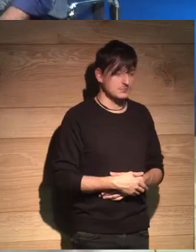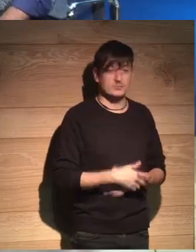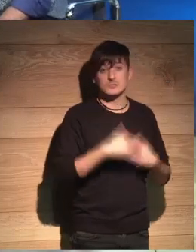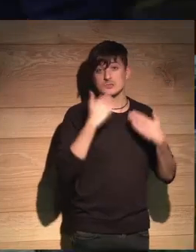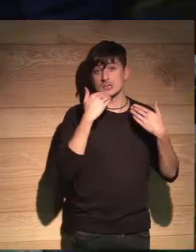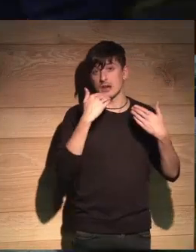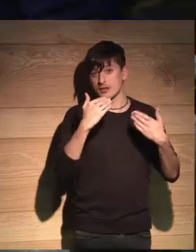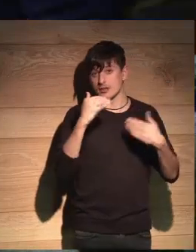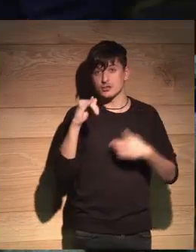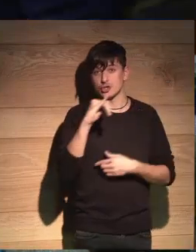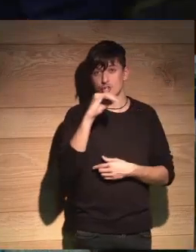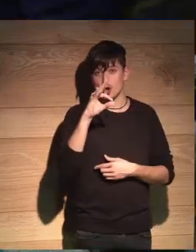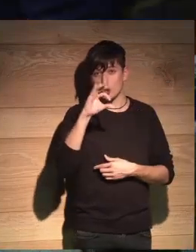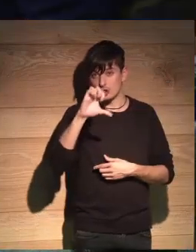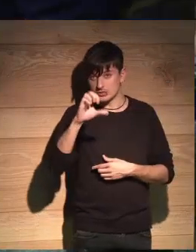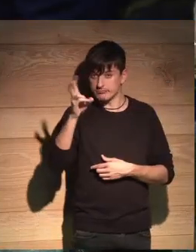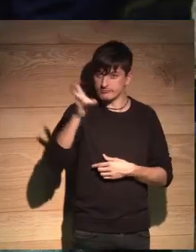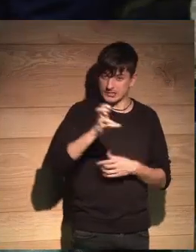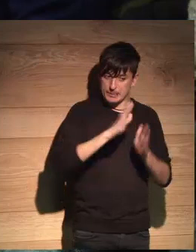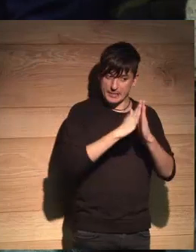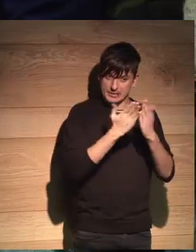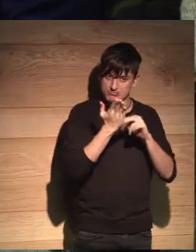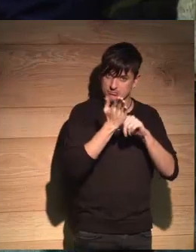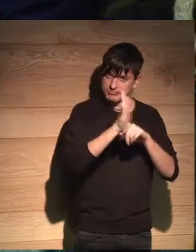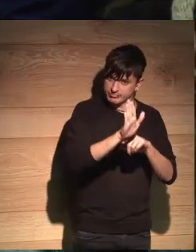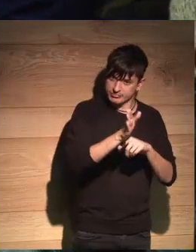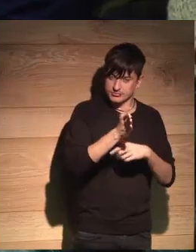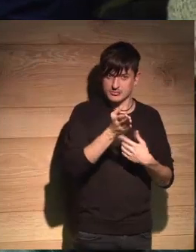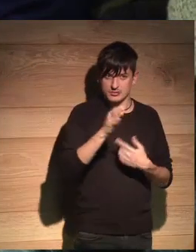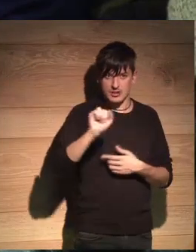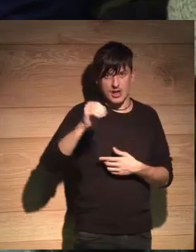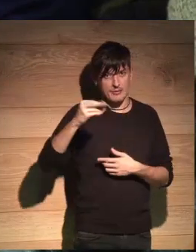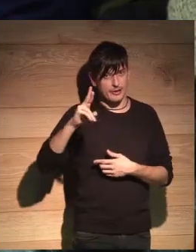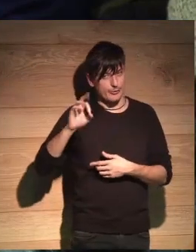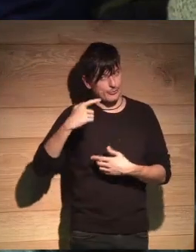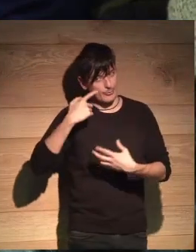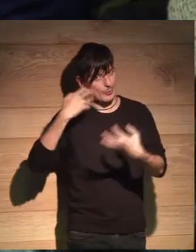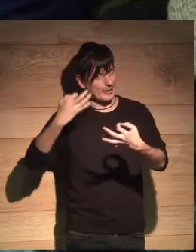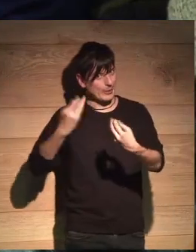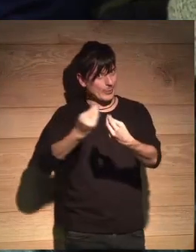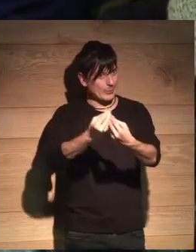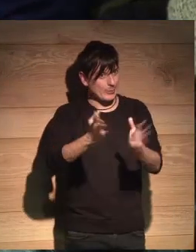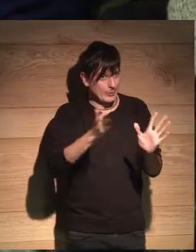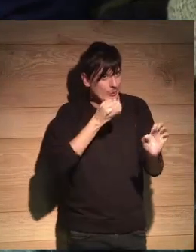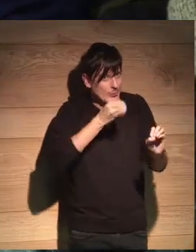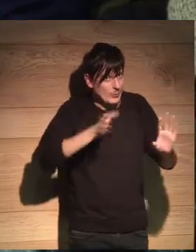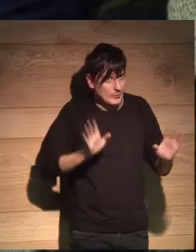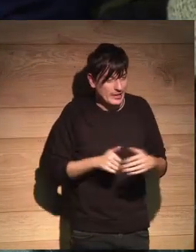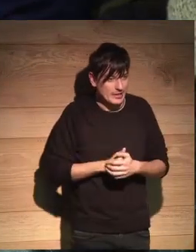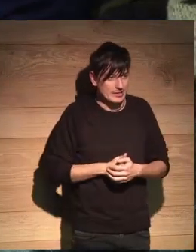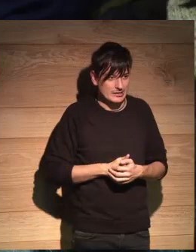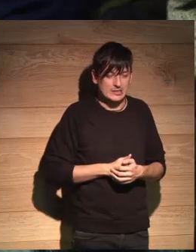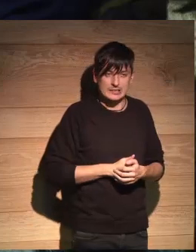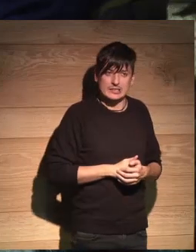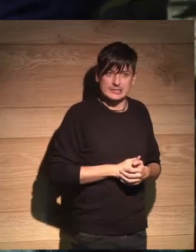Muchas gracias, José, por estar aquí, por presentar tu libro, por dejarte acompañar por Aberrón, que siempre es un riesgo, pero está saliendo muy bien. Ha salido muy